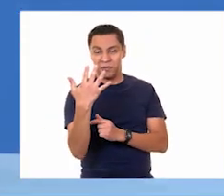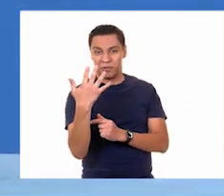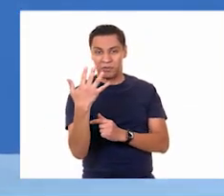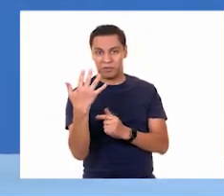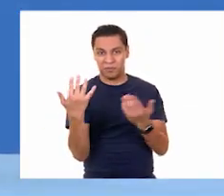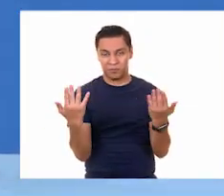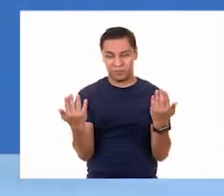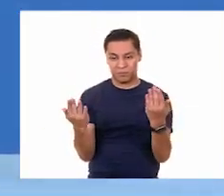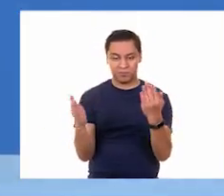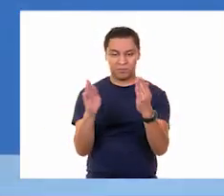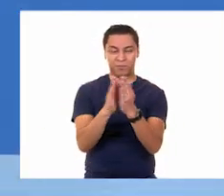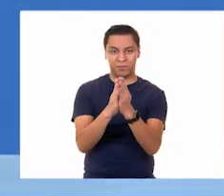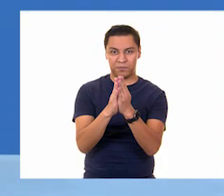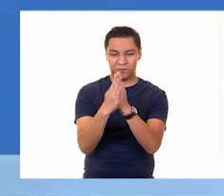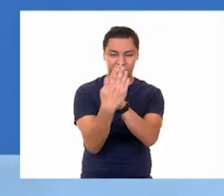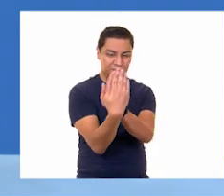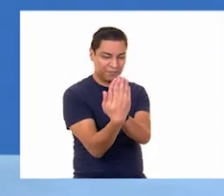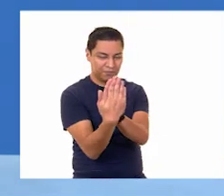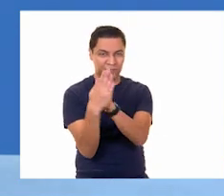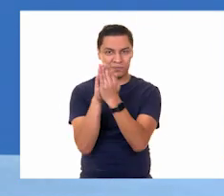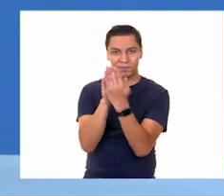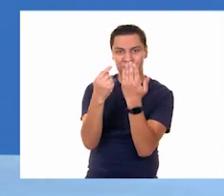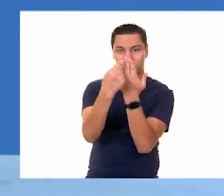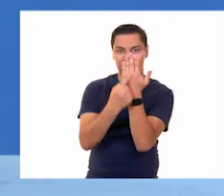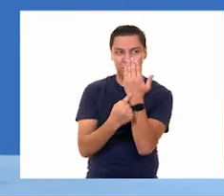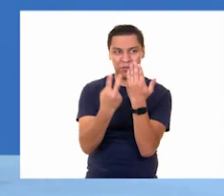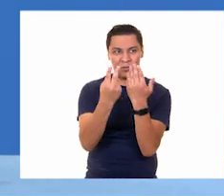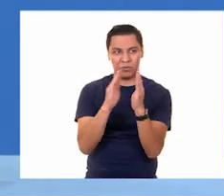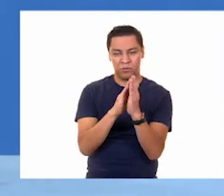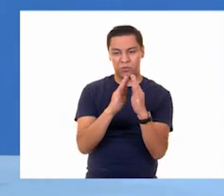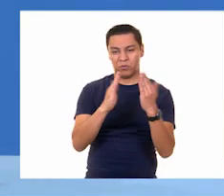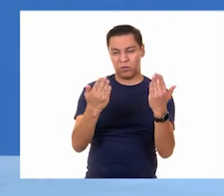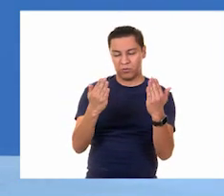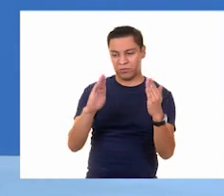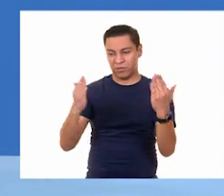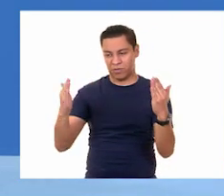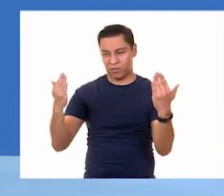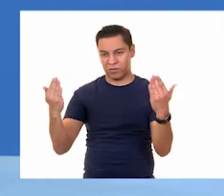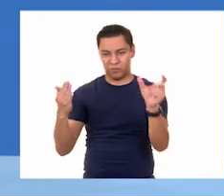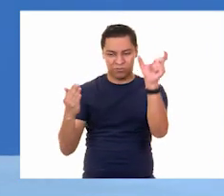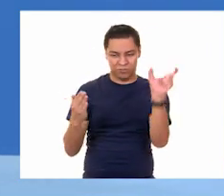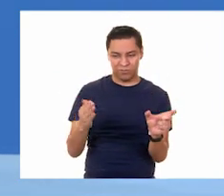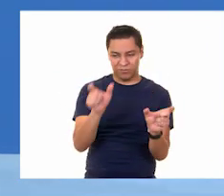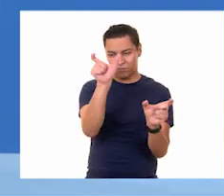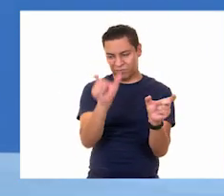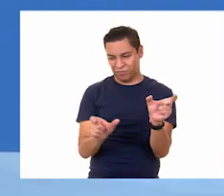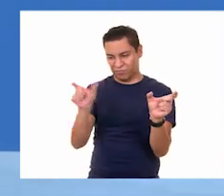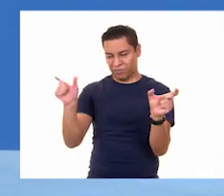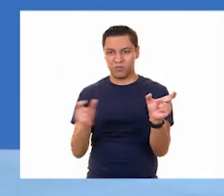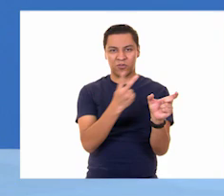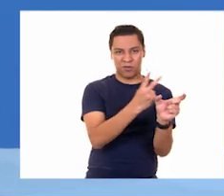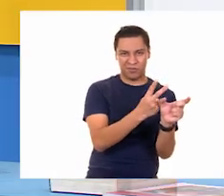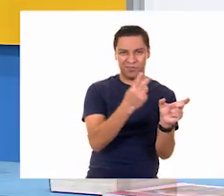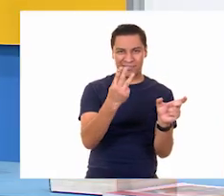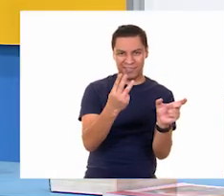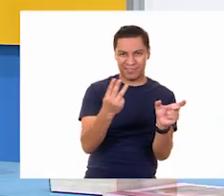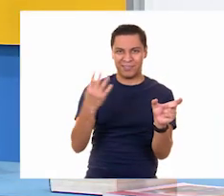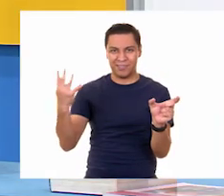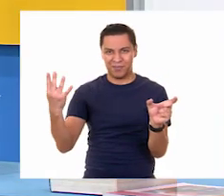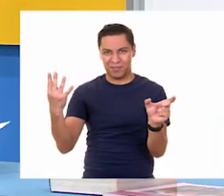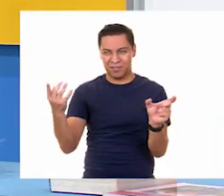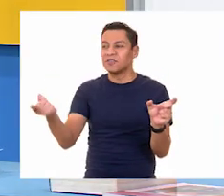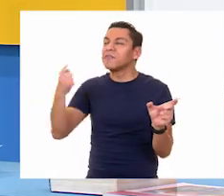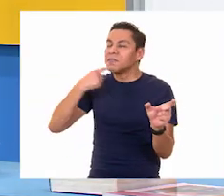1, que es la portada. Y al centro nos queda la 2, la 3 y la 4. Ajá. Así lo fuimos haciendo conforme me lo ibas